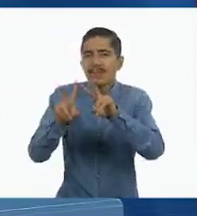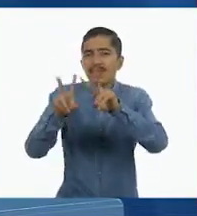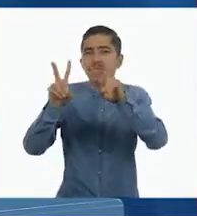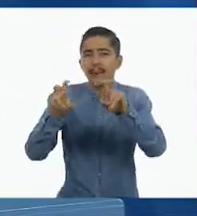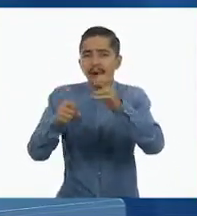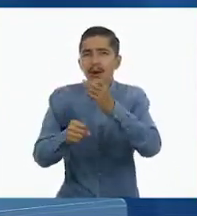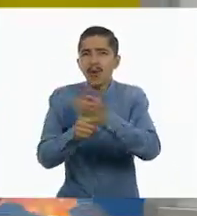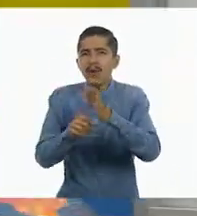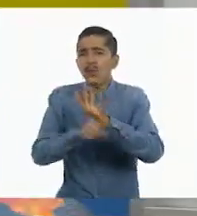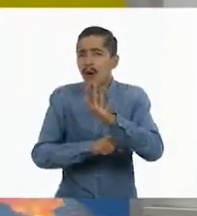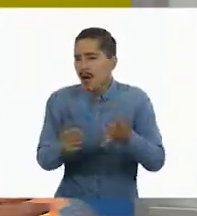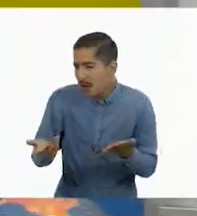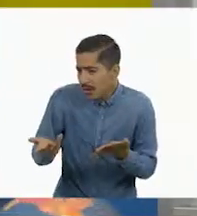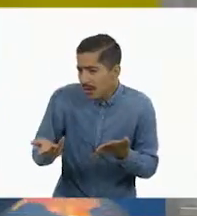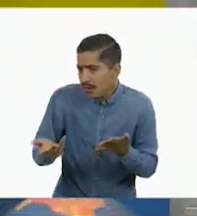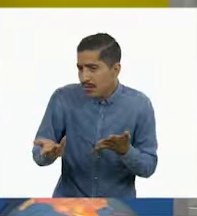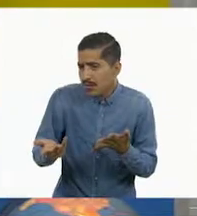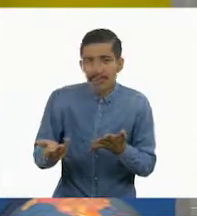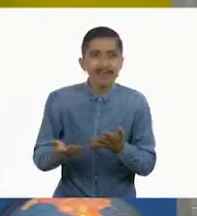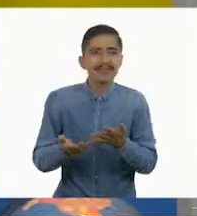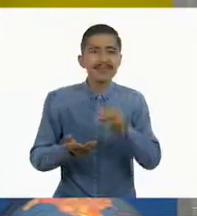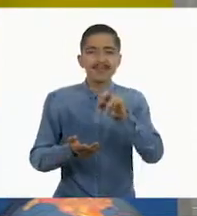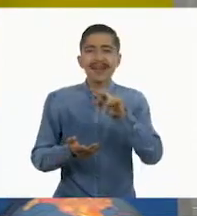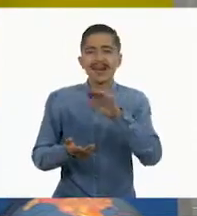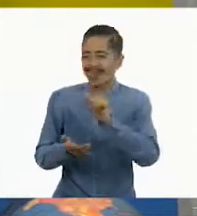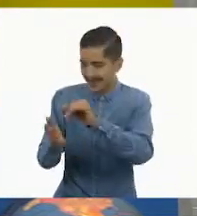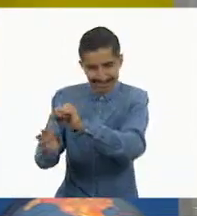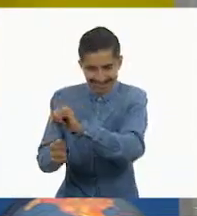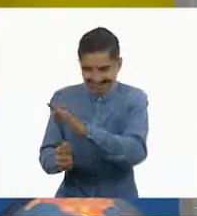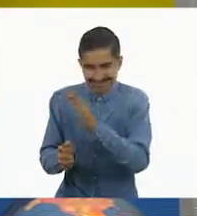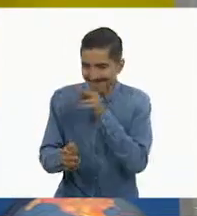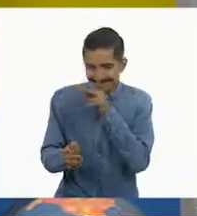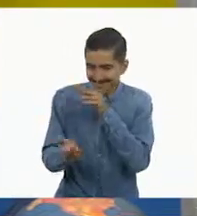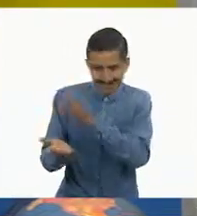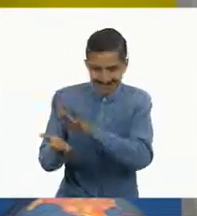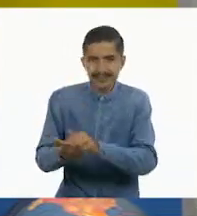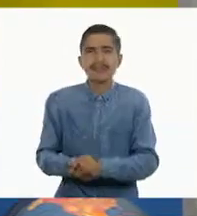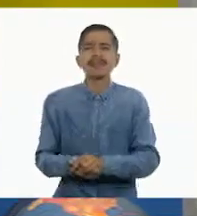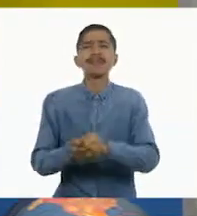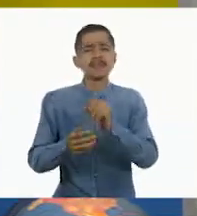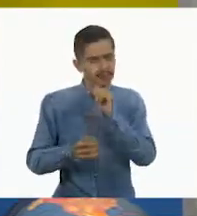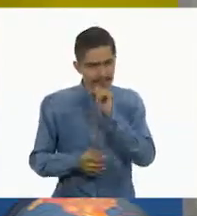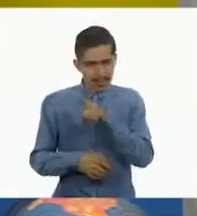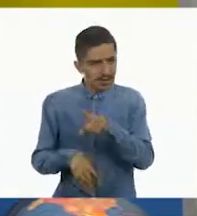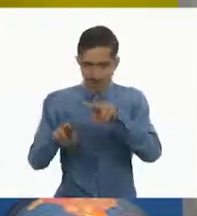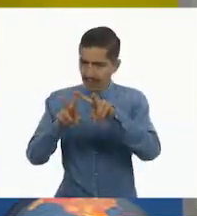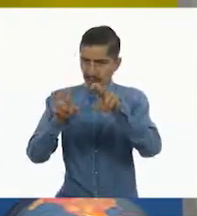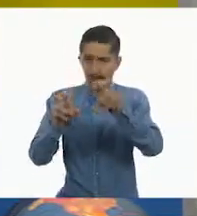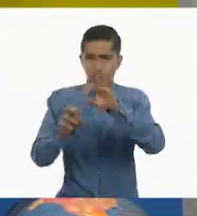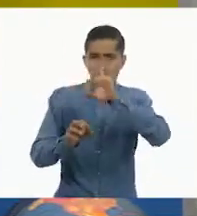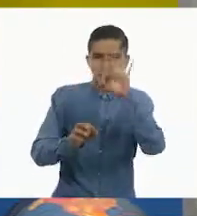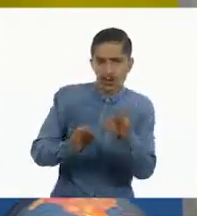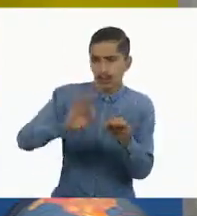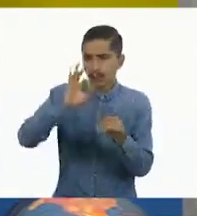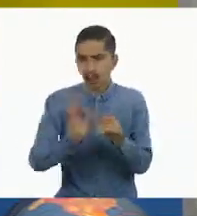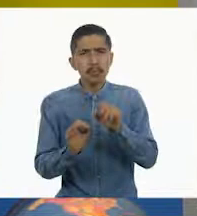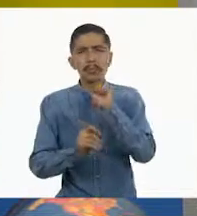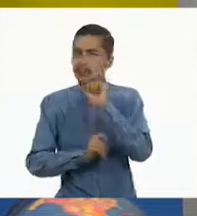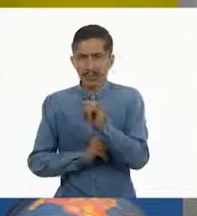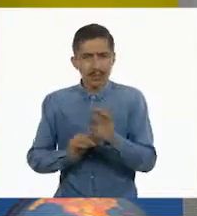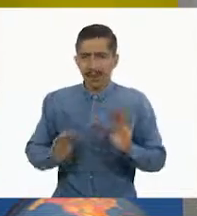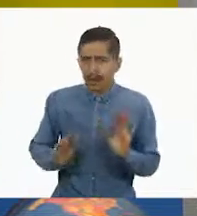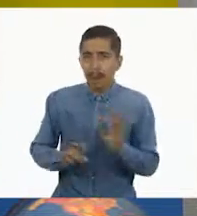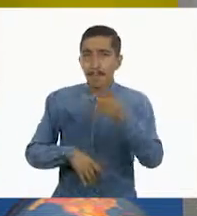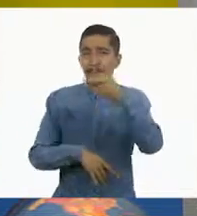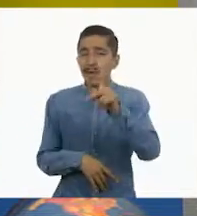día de hoy? No, sí, María, no te preocupes. Vamos a seguir abordando el tema de los porcentajes. Ajá. Pero fíjate